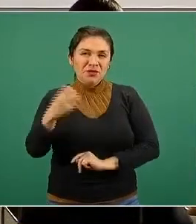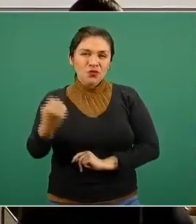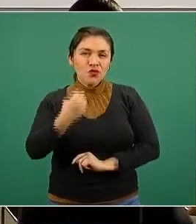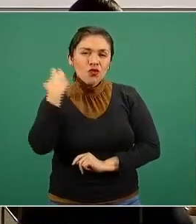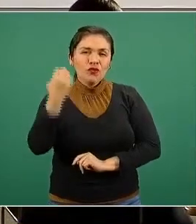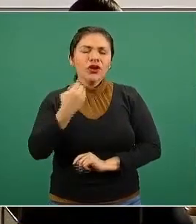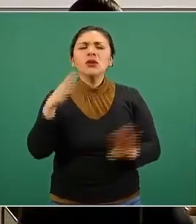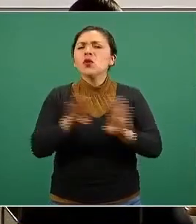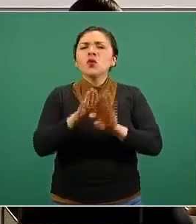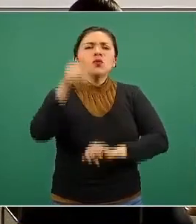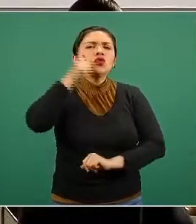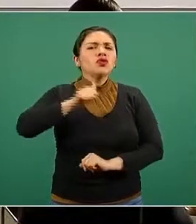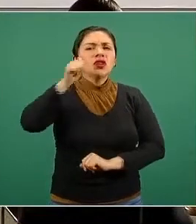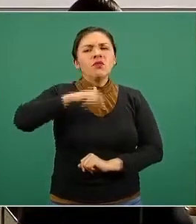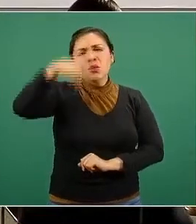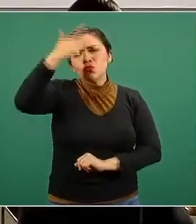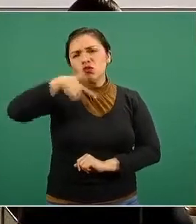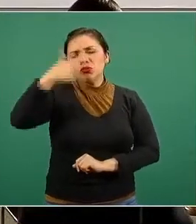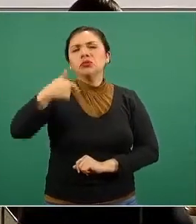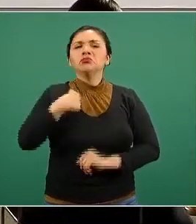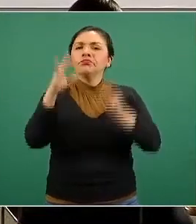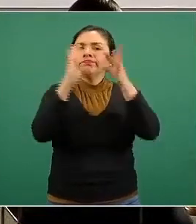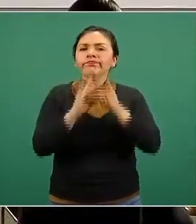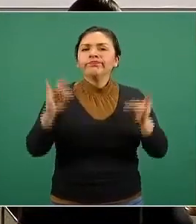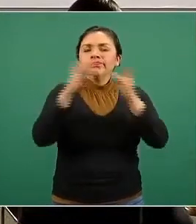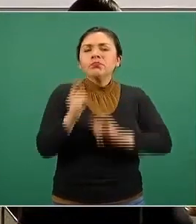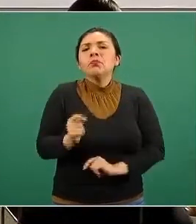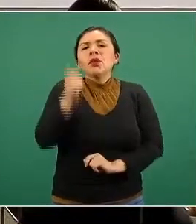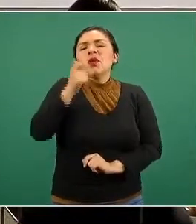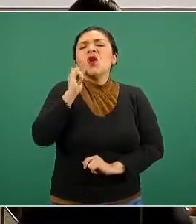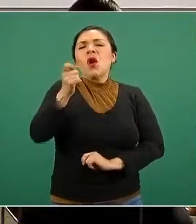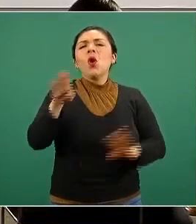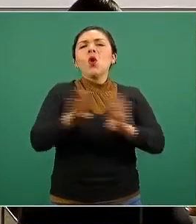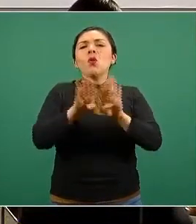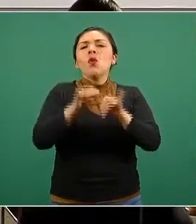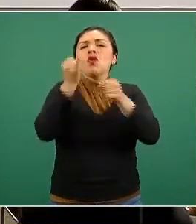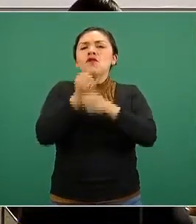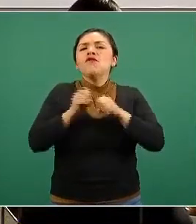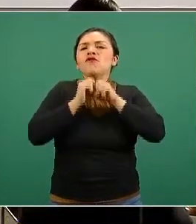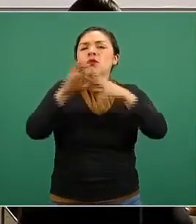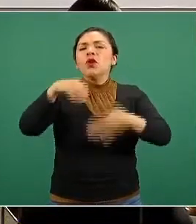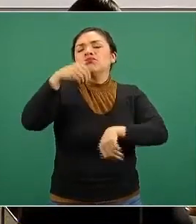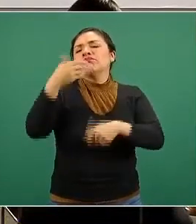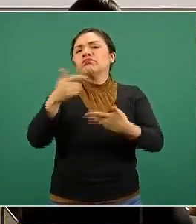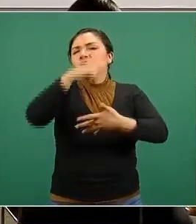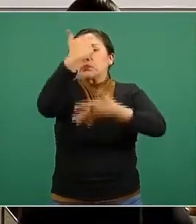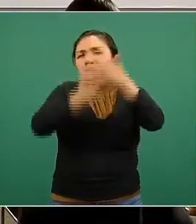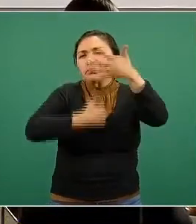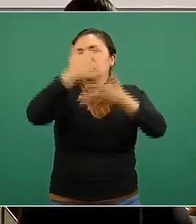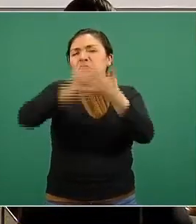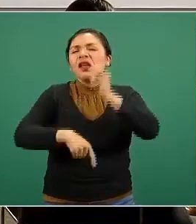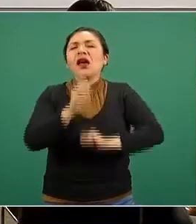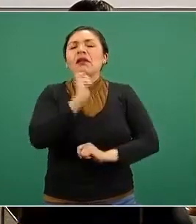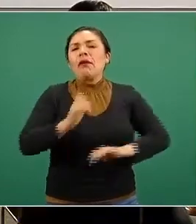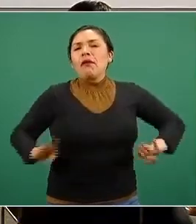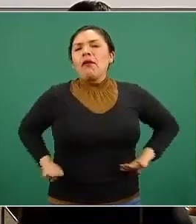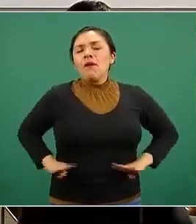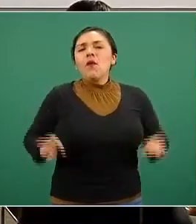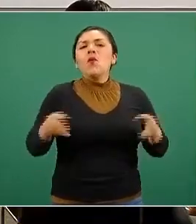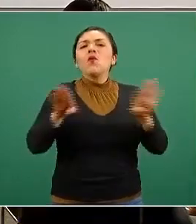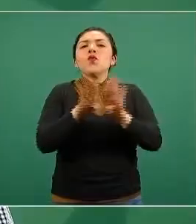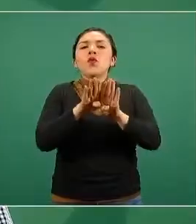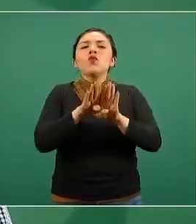Como todas las noches vamos a iniciar actualizando los datos, la estadística del